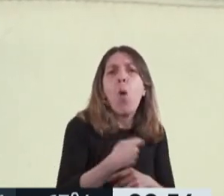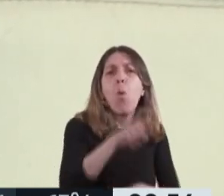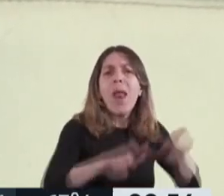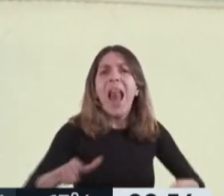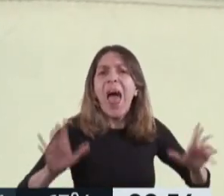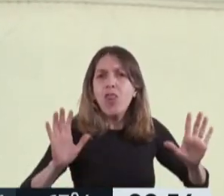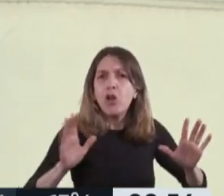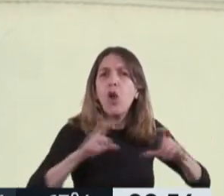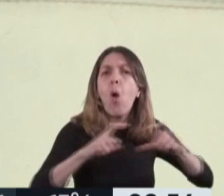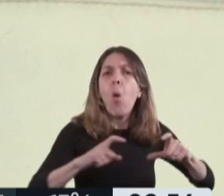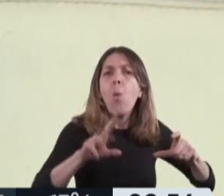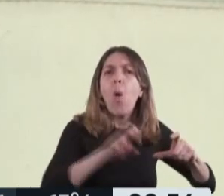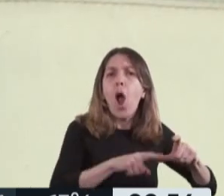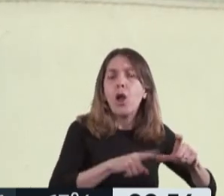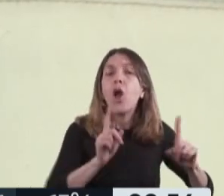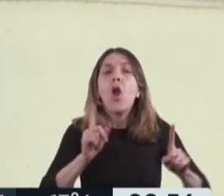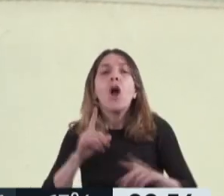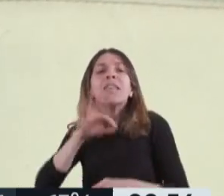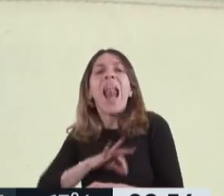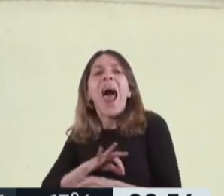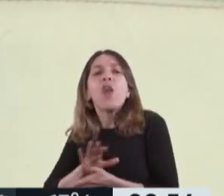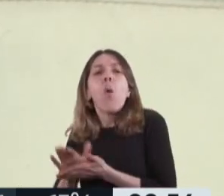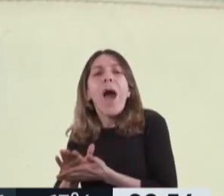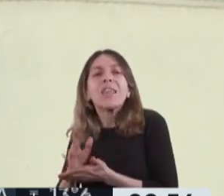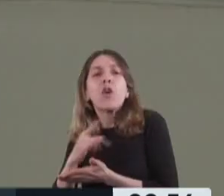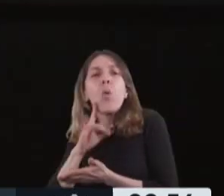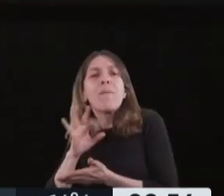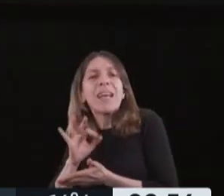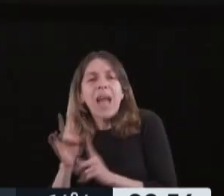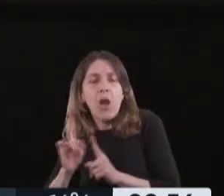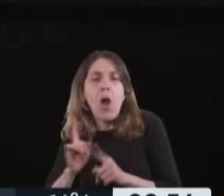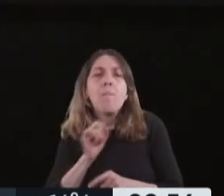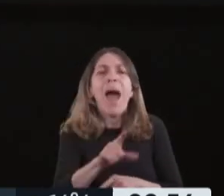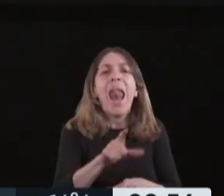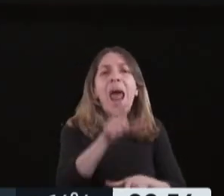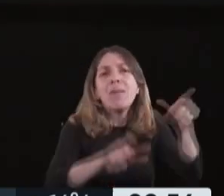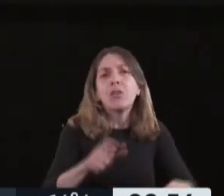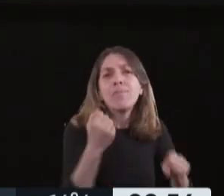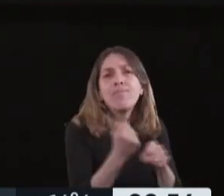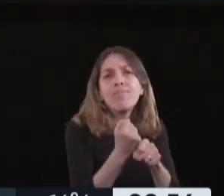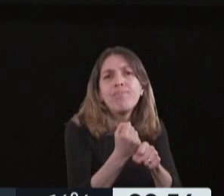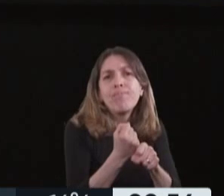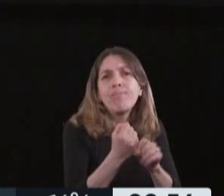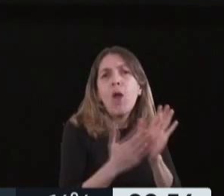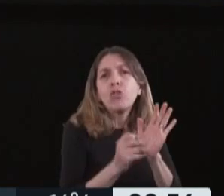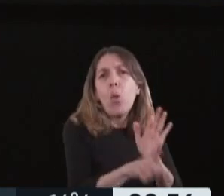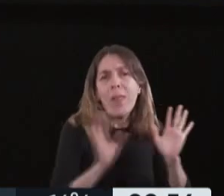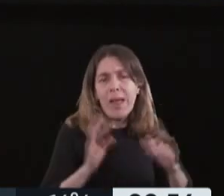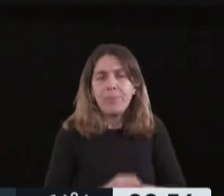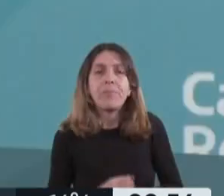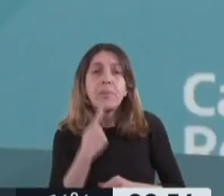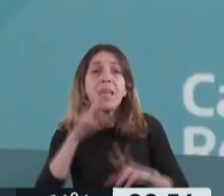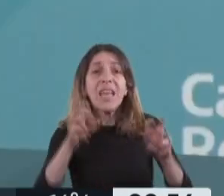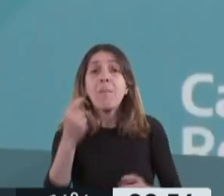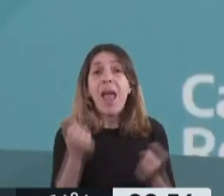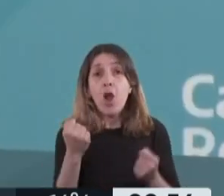jubilados uno habló de salario básico universal un bono para los sectores informales gracias con respecto a las medidas